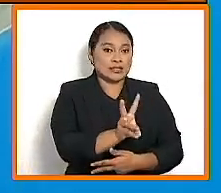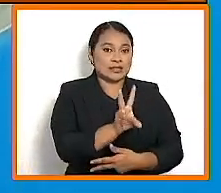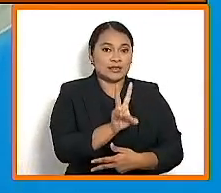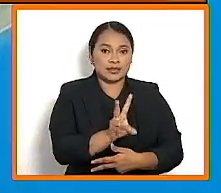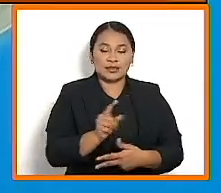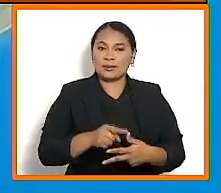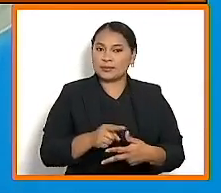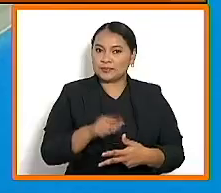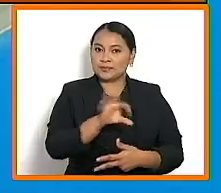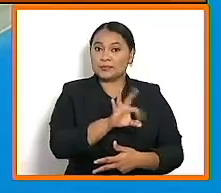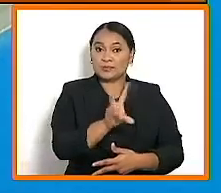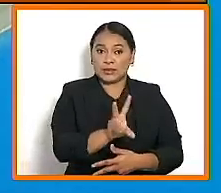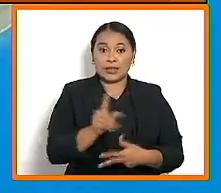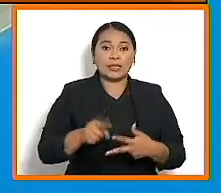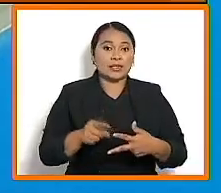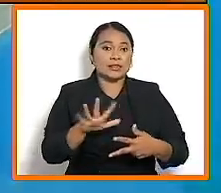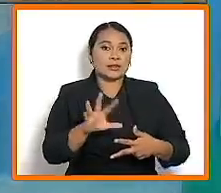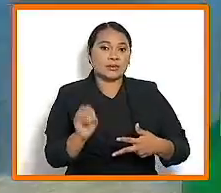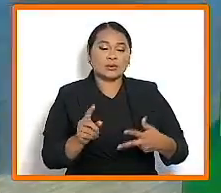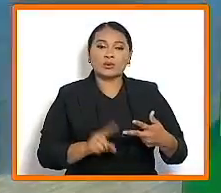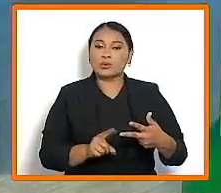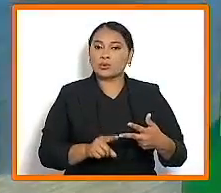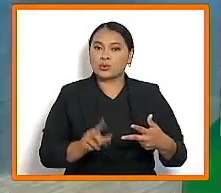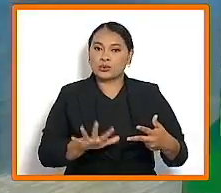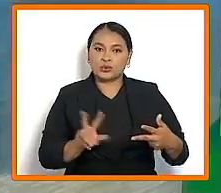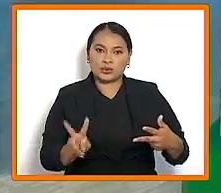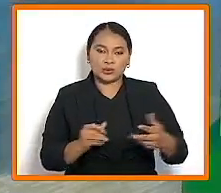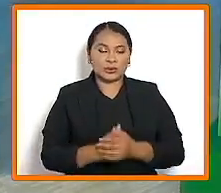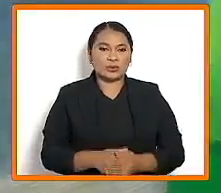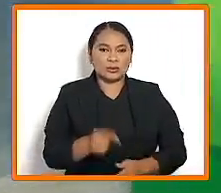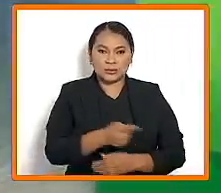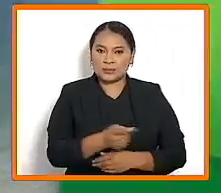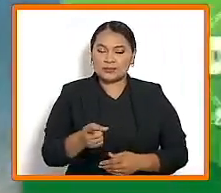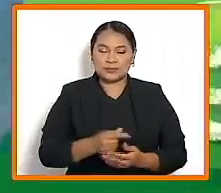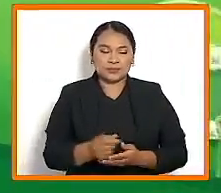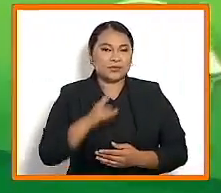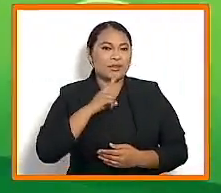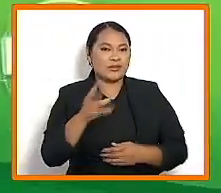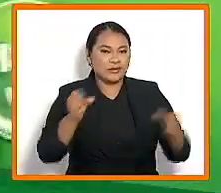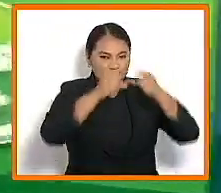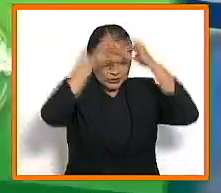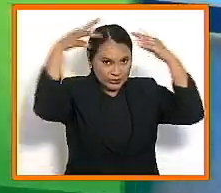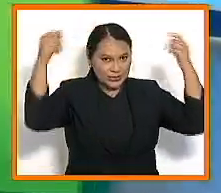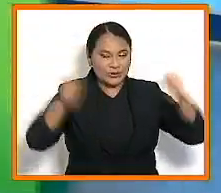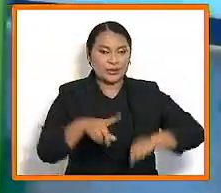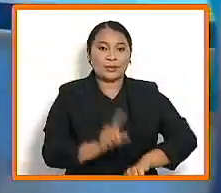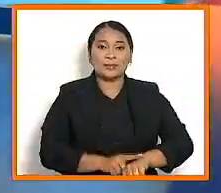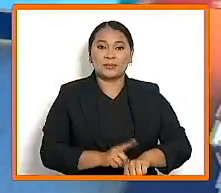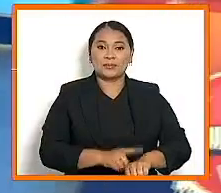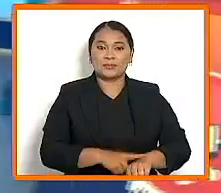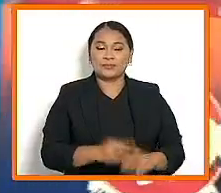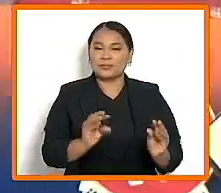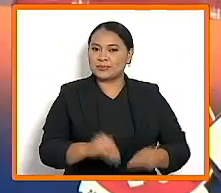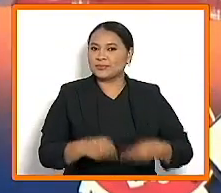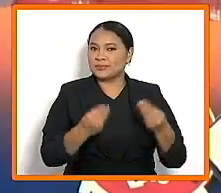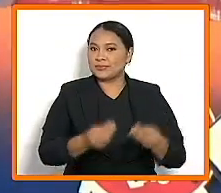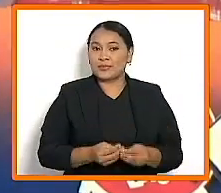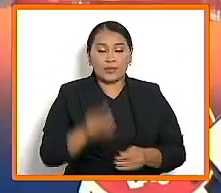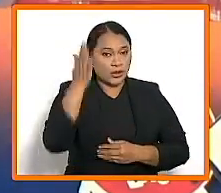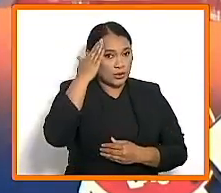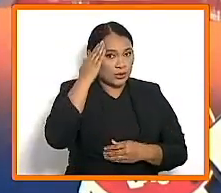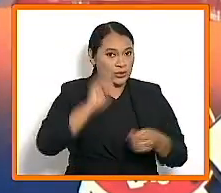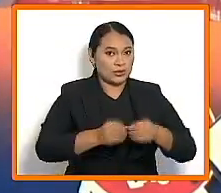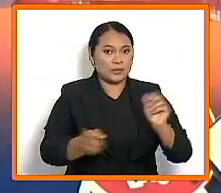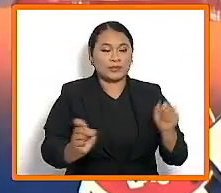97, 50 y 52. Espero que cada uno de tus sueños se haga realidad porque llegó el momento de llevarte el número favorito